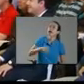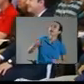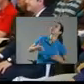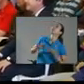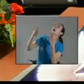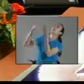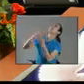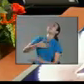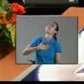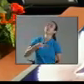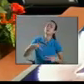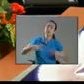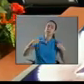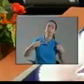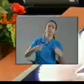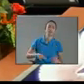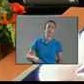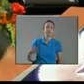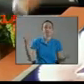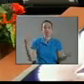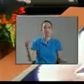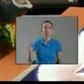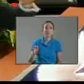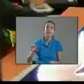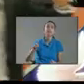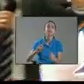Y te van a medir.